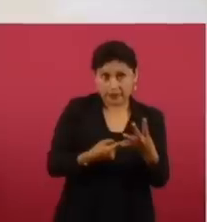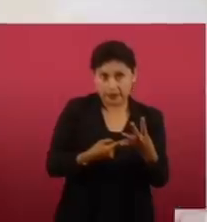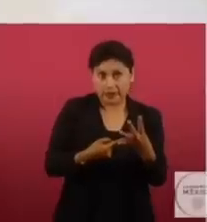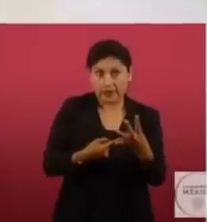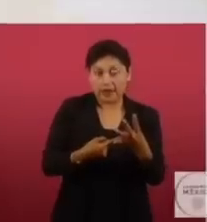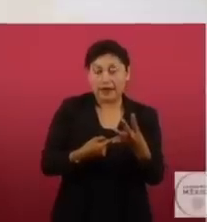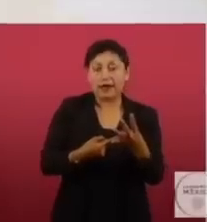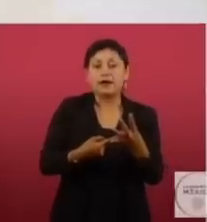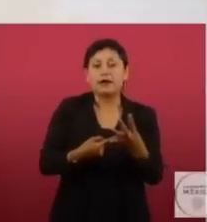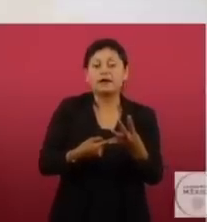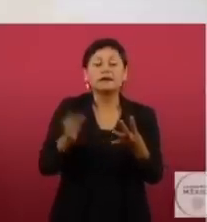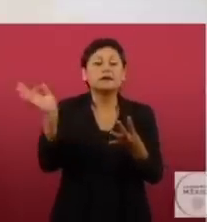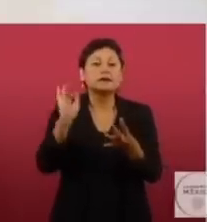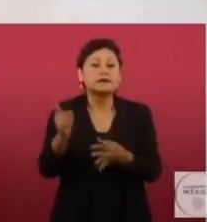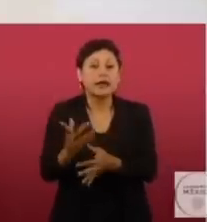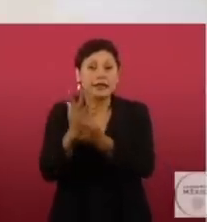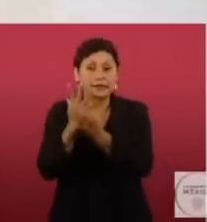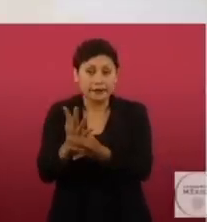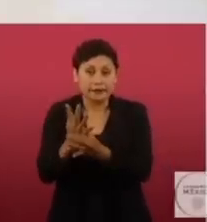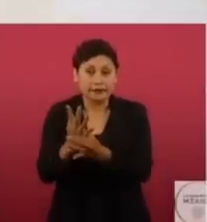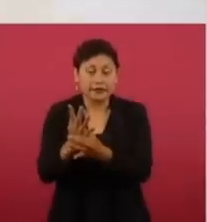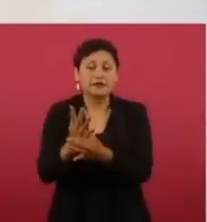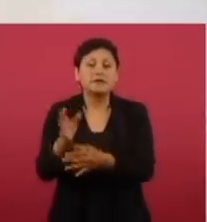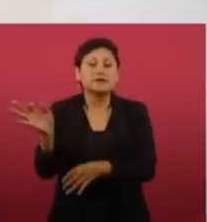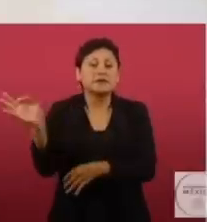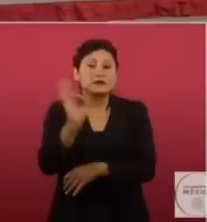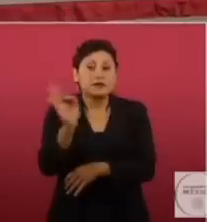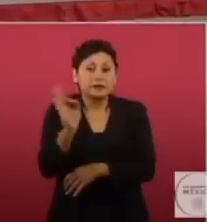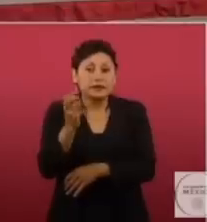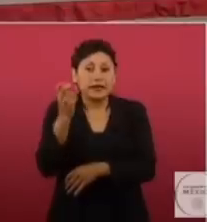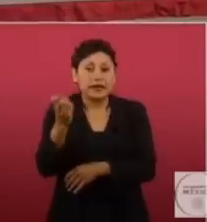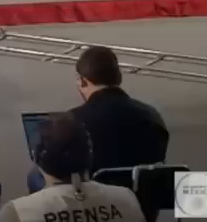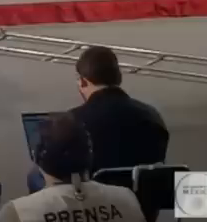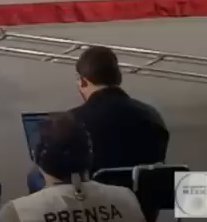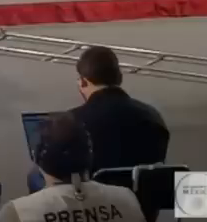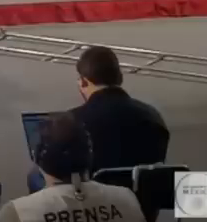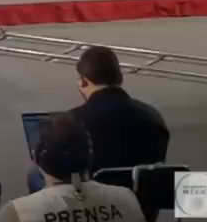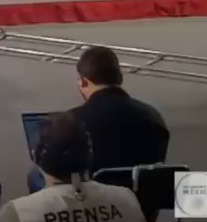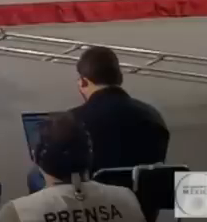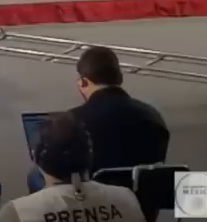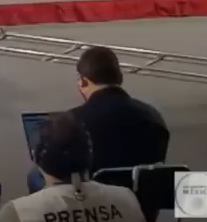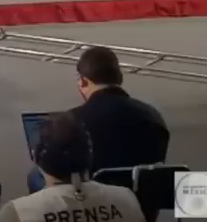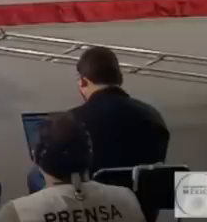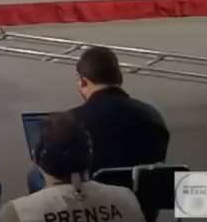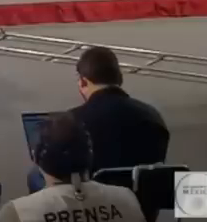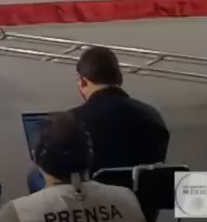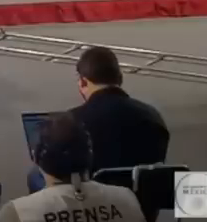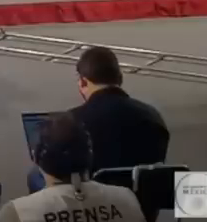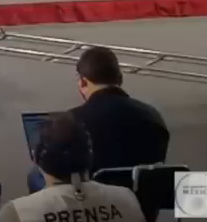presunta comisión de delitos que podrían haber ocasionado un daño patrimonial a